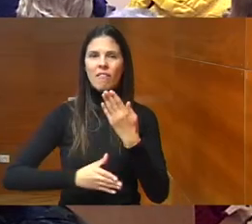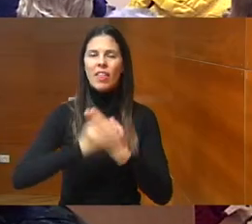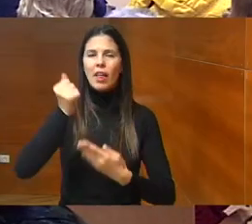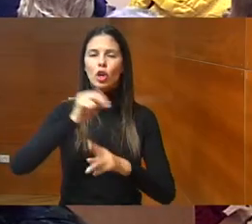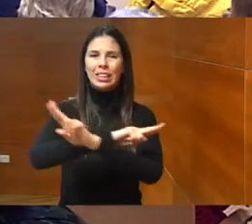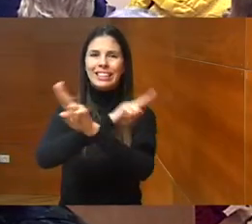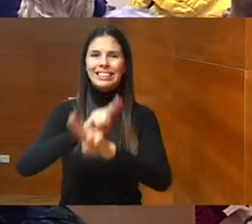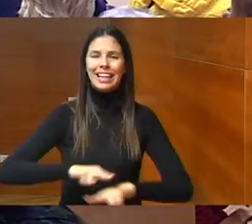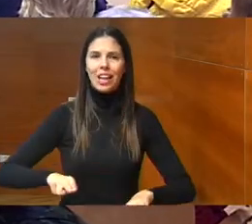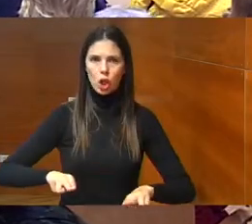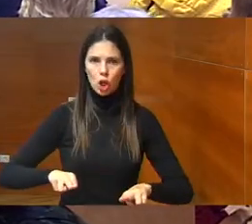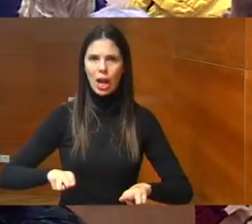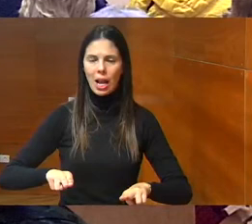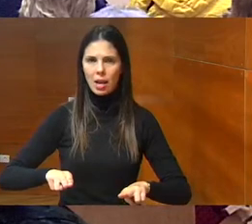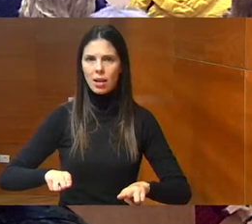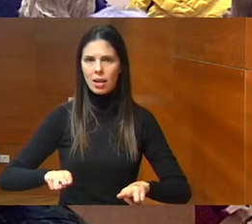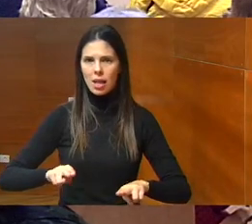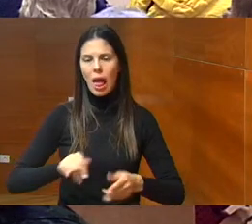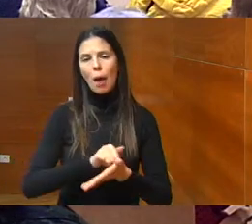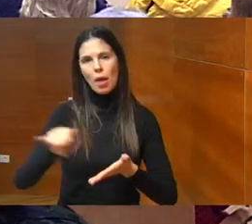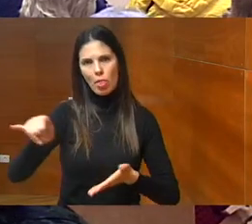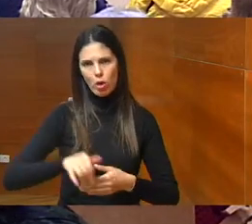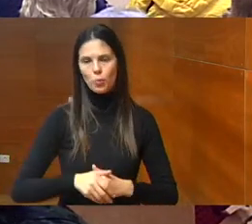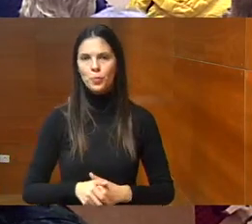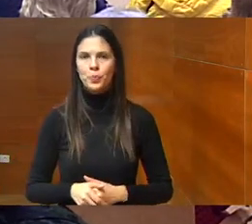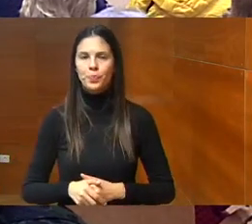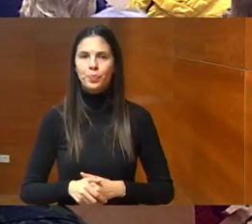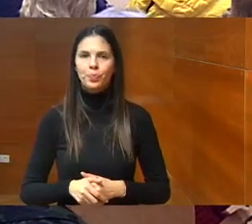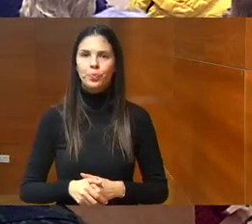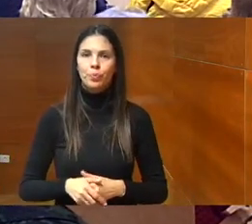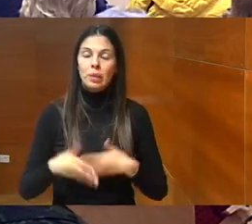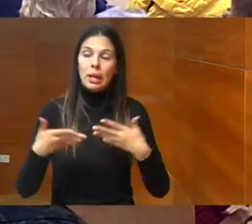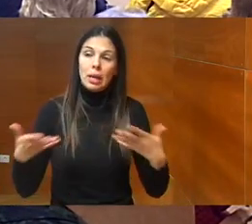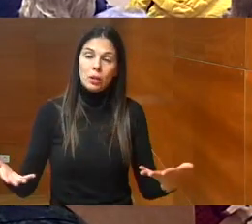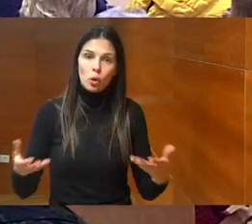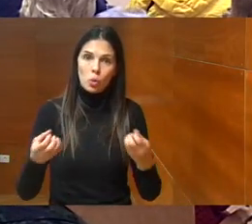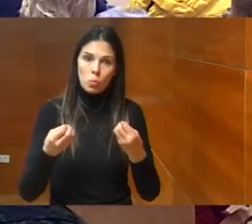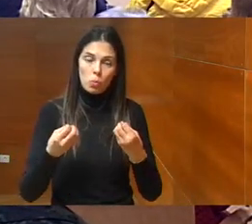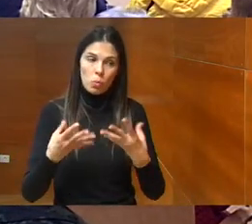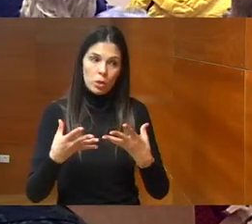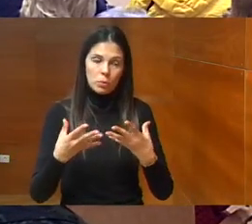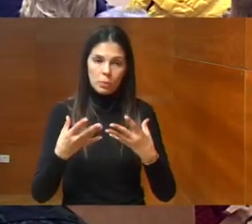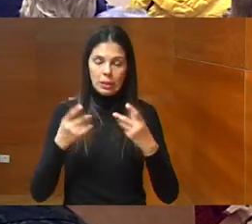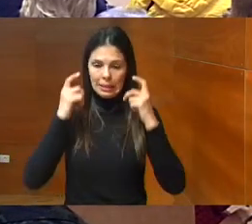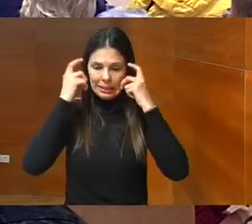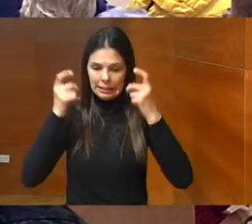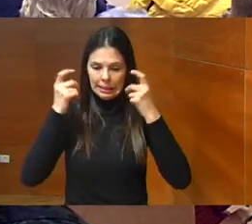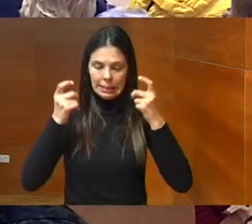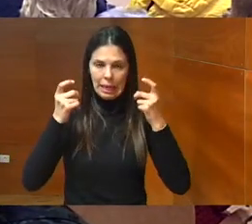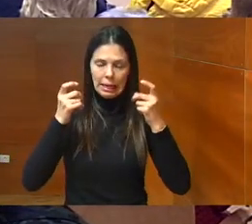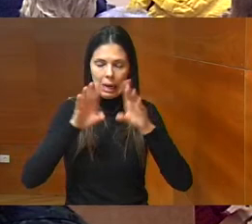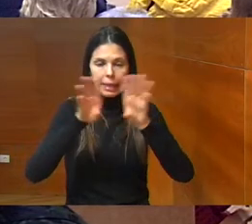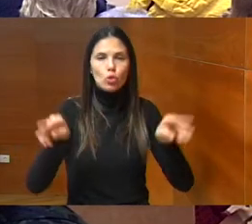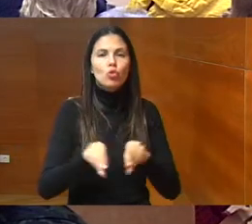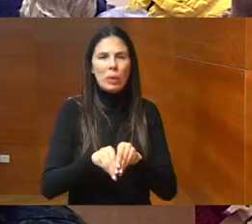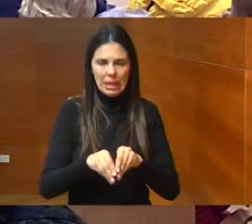federación internacional de Aviación entonces bueno por resumir un poco